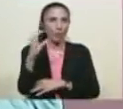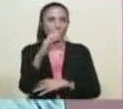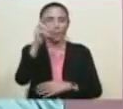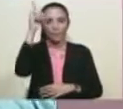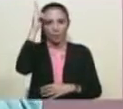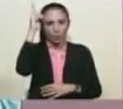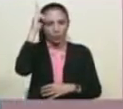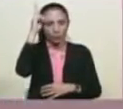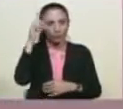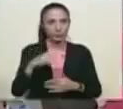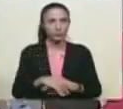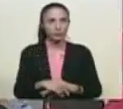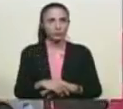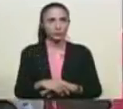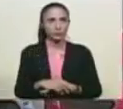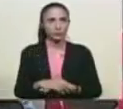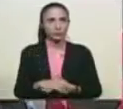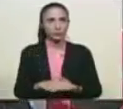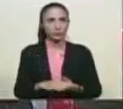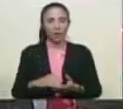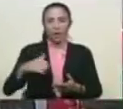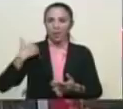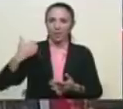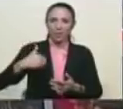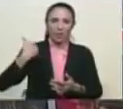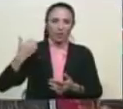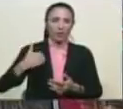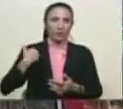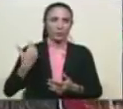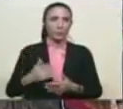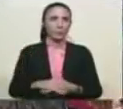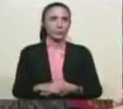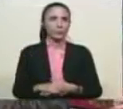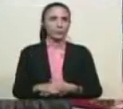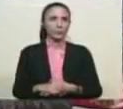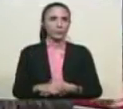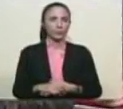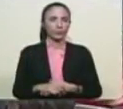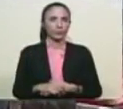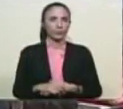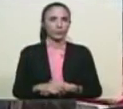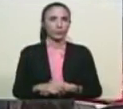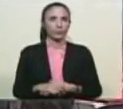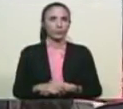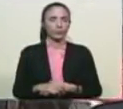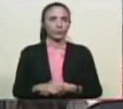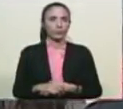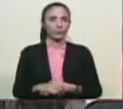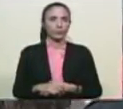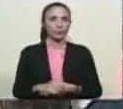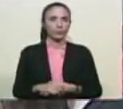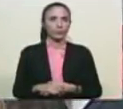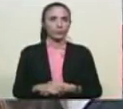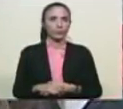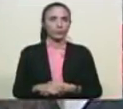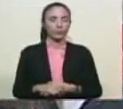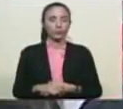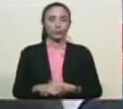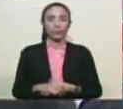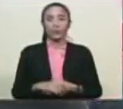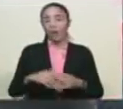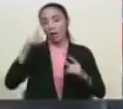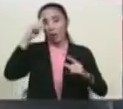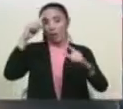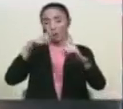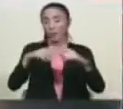Perú, Argentina, Y el único objetivo de Red